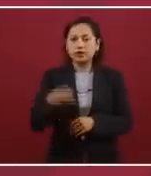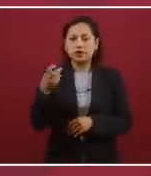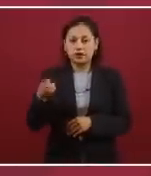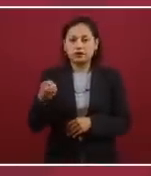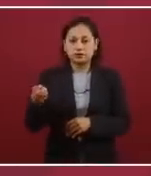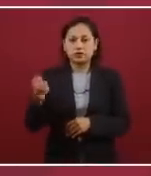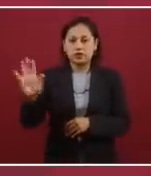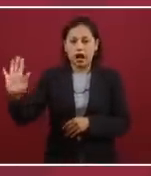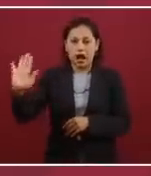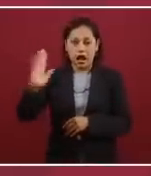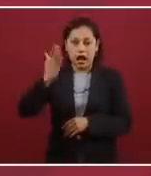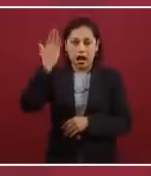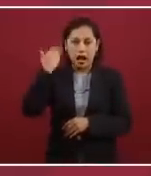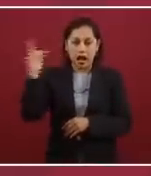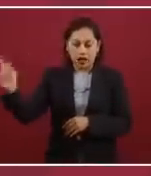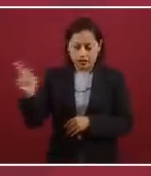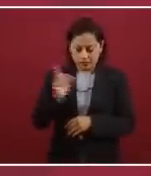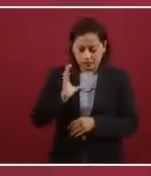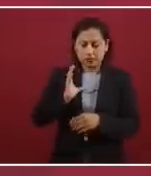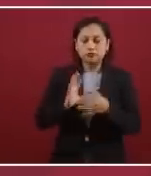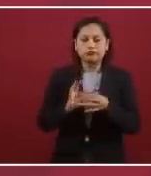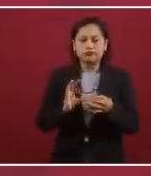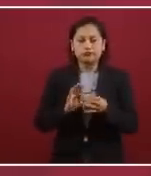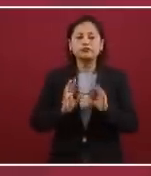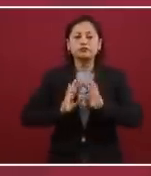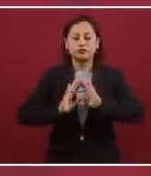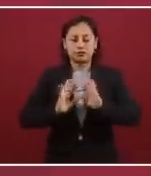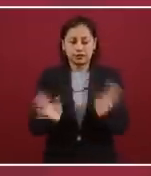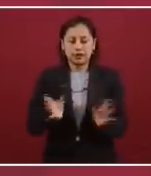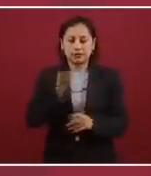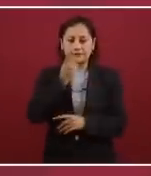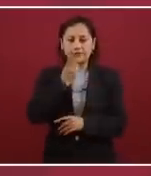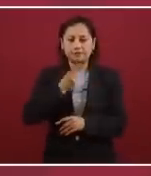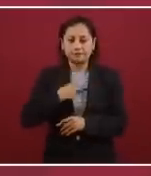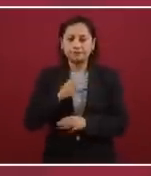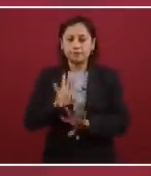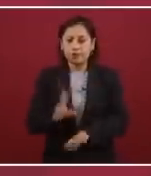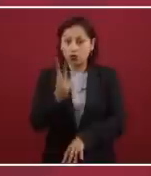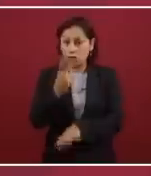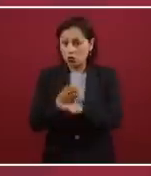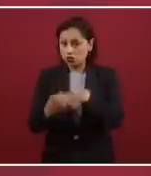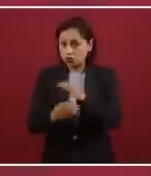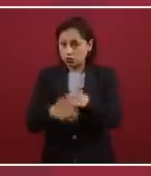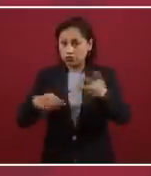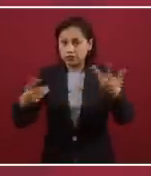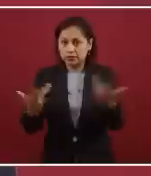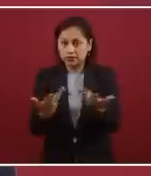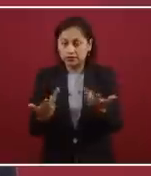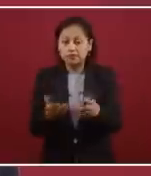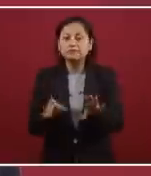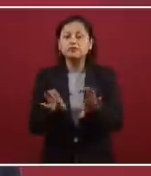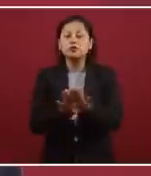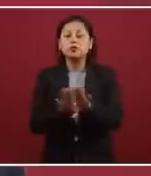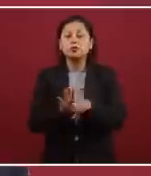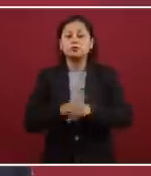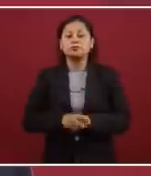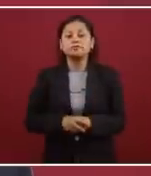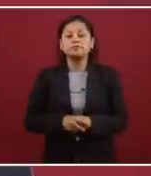está sucediendo y son dos cosas que estamos llevando a cabo. Primero, se están limpiando todo lo